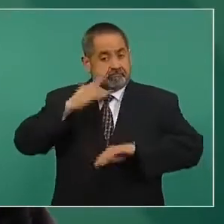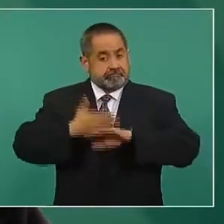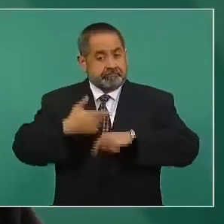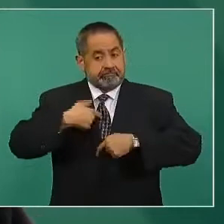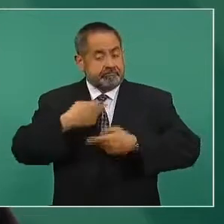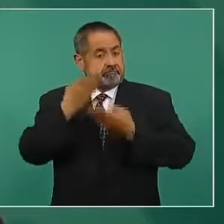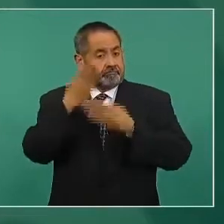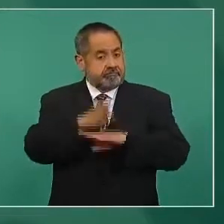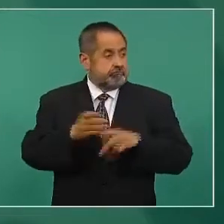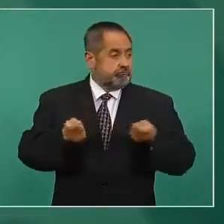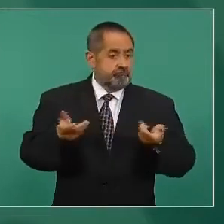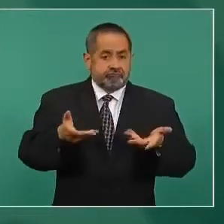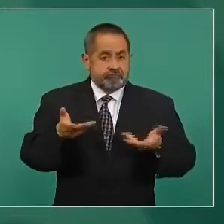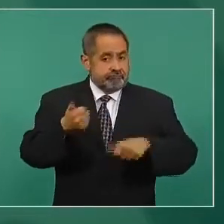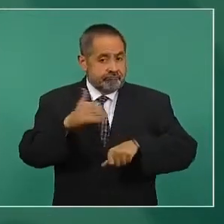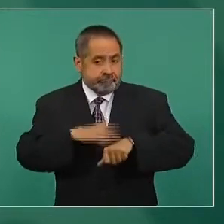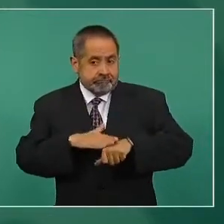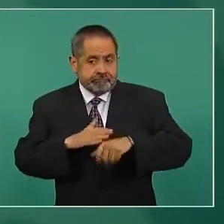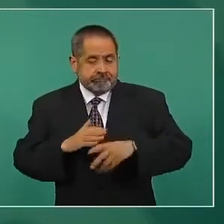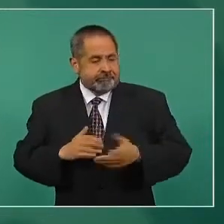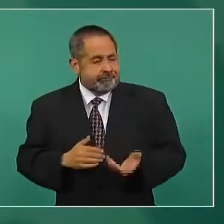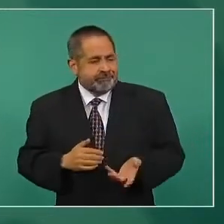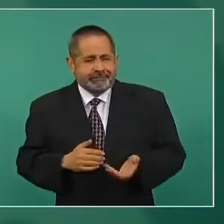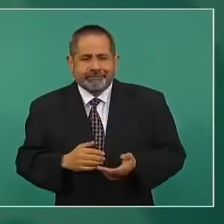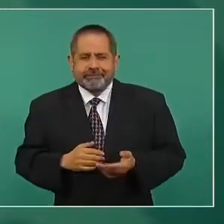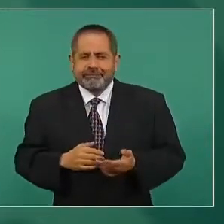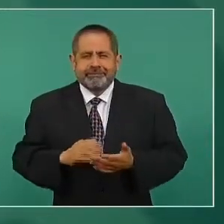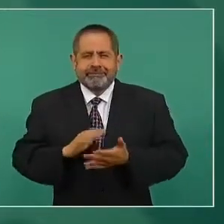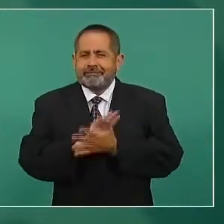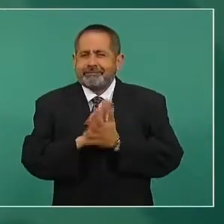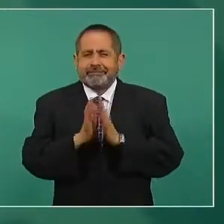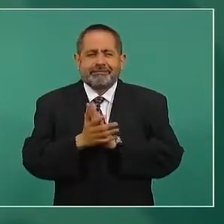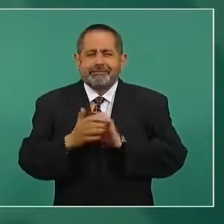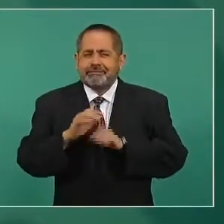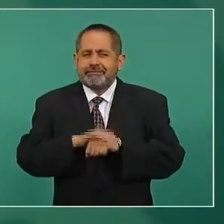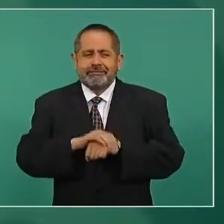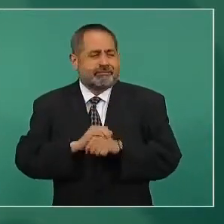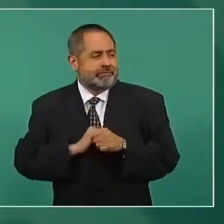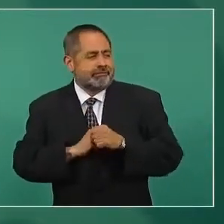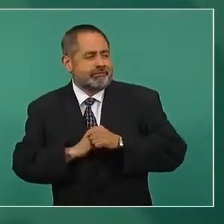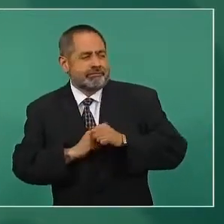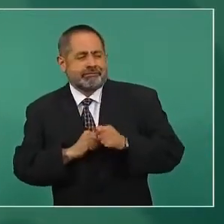Pues estos traficantes de influencia,